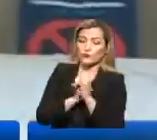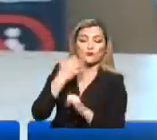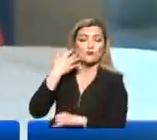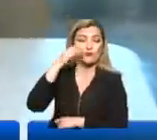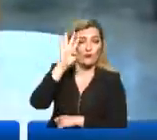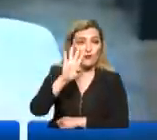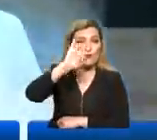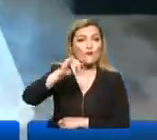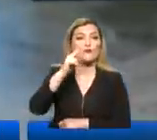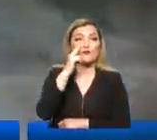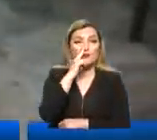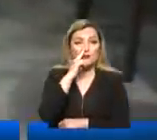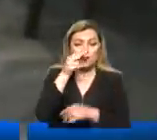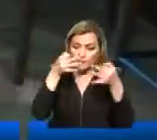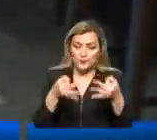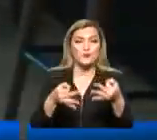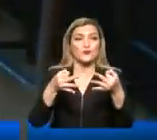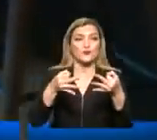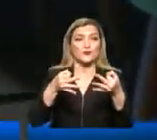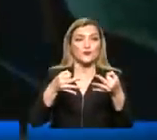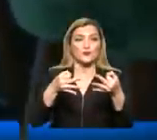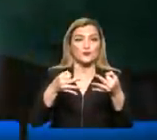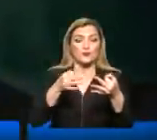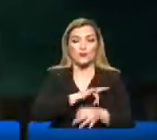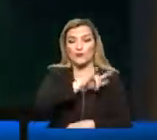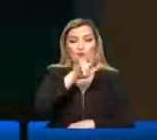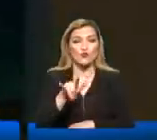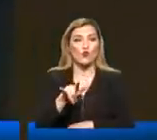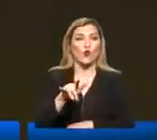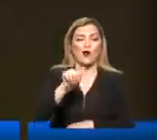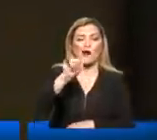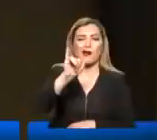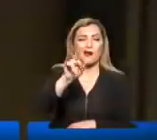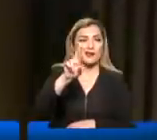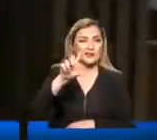4 de junio. Tenemos ya confirmados a United Airlines y también a